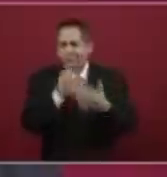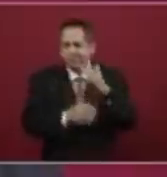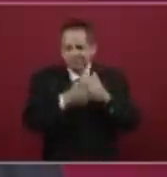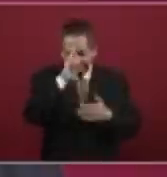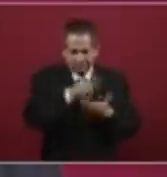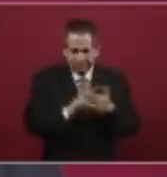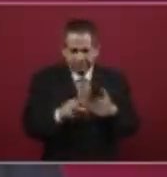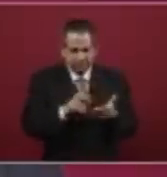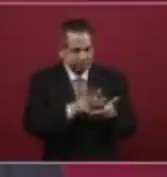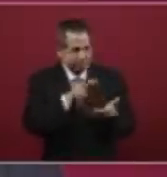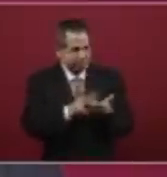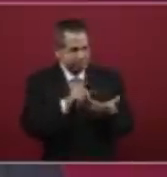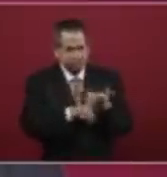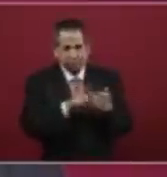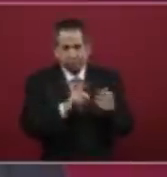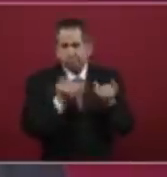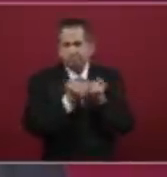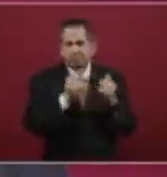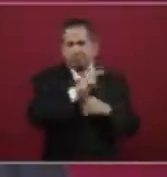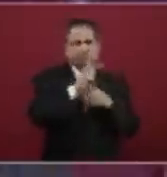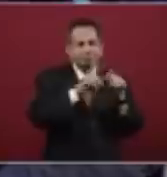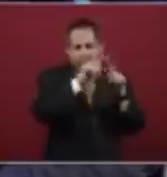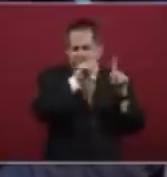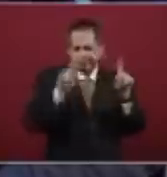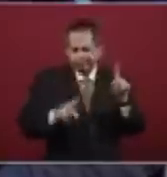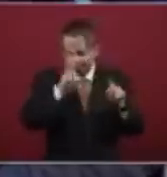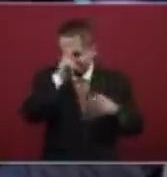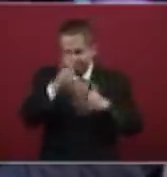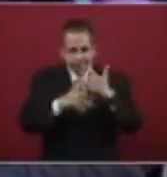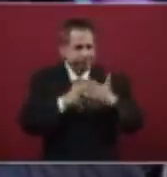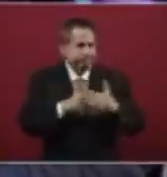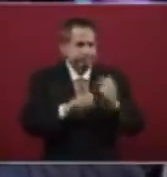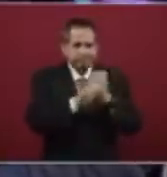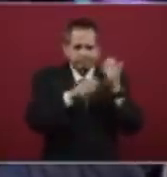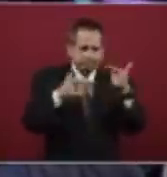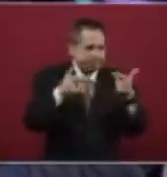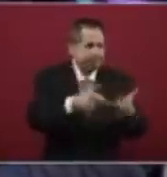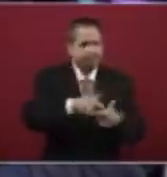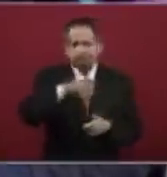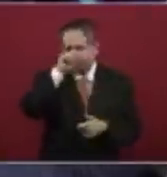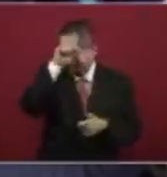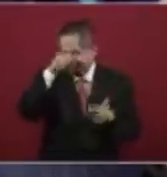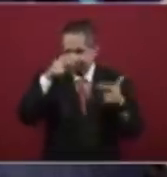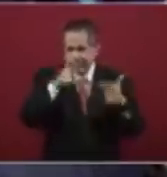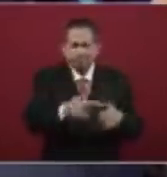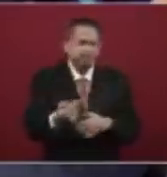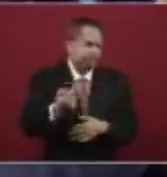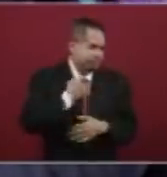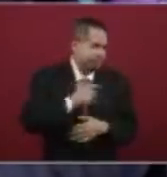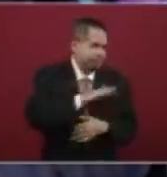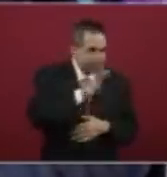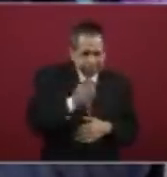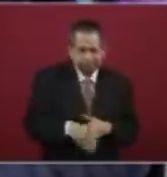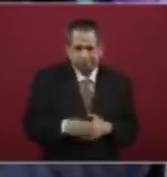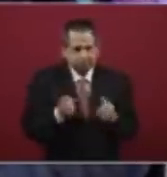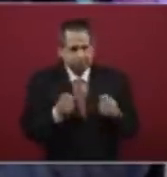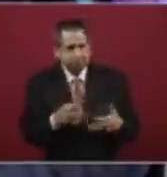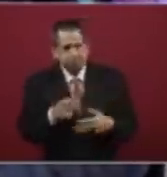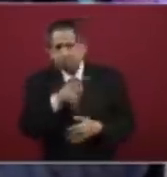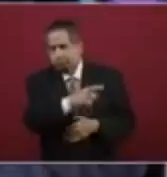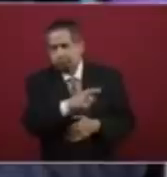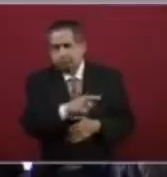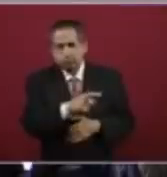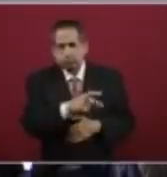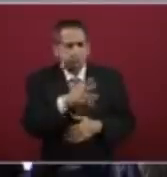ejemplos en muchas partes del país. La violencia en el transporte, la violencia en las minas, asesinatos y gente que no ha